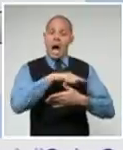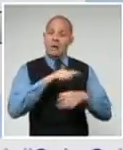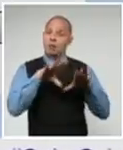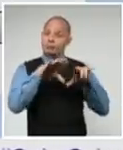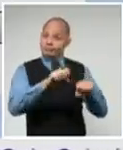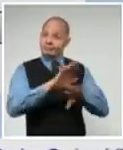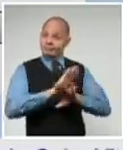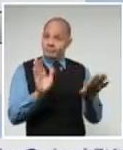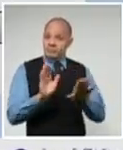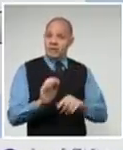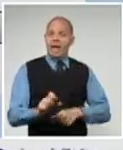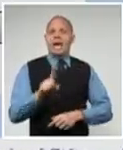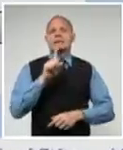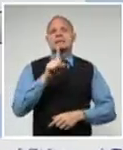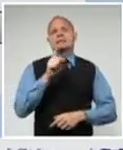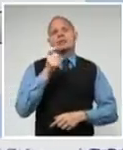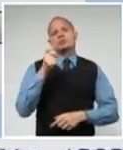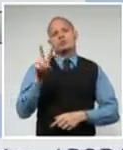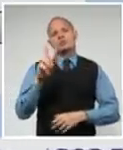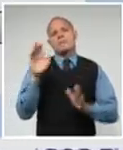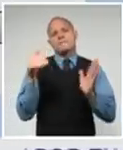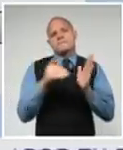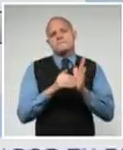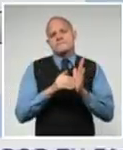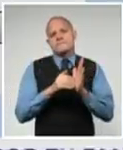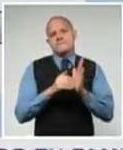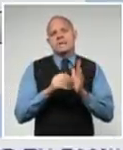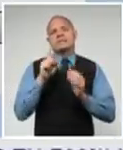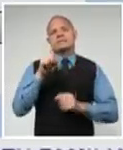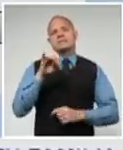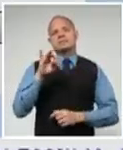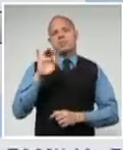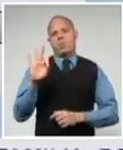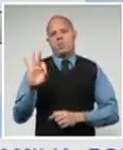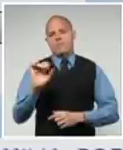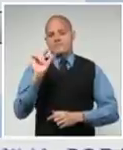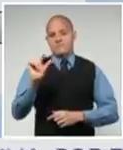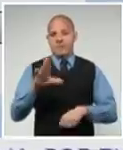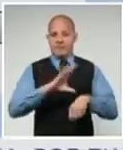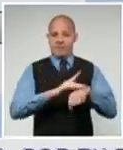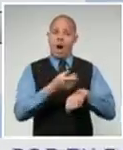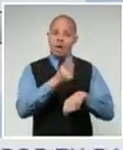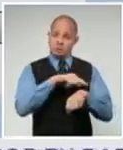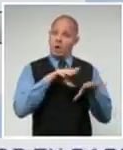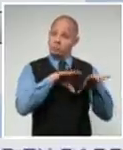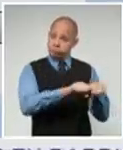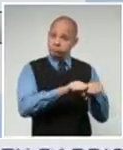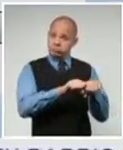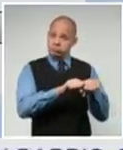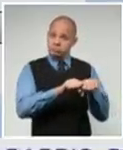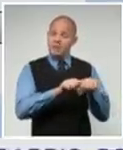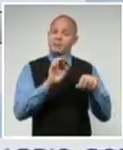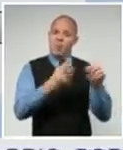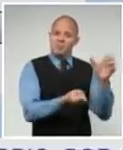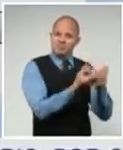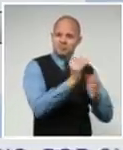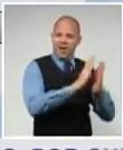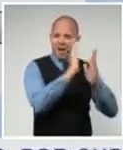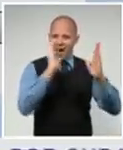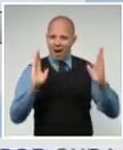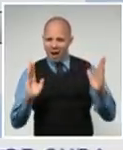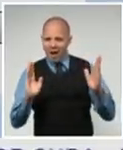112.678 personas con la COVID-19 y acumular, como se puede ver ahí,